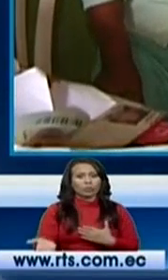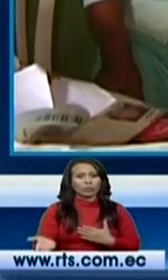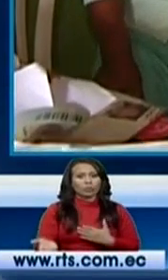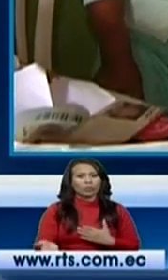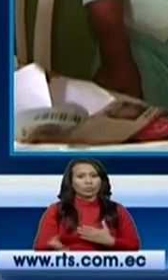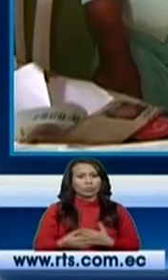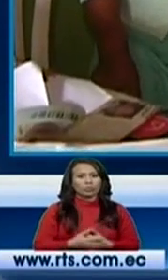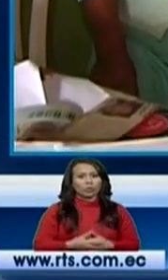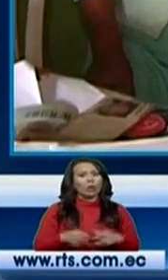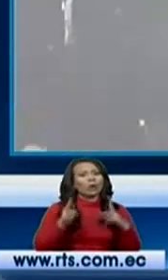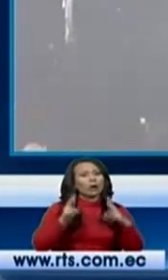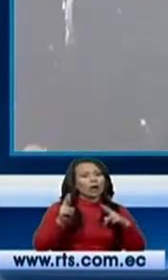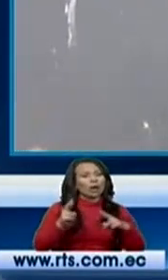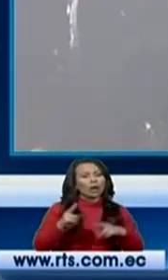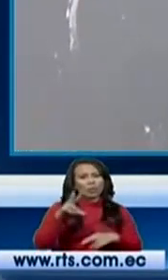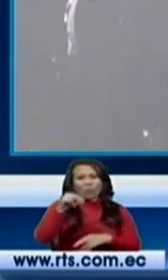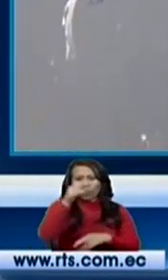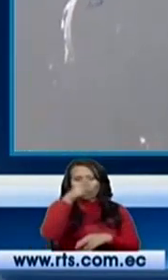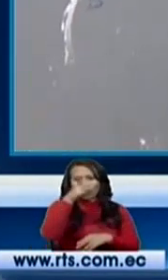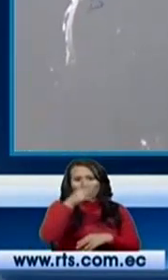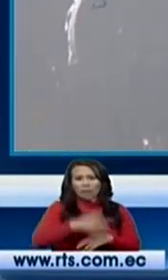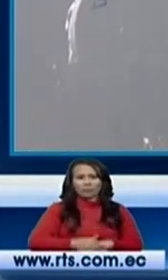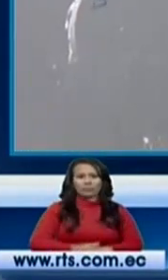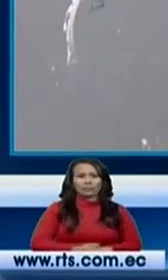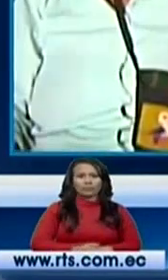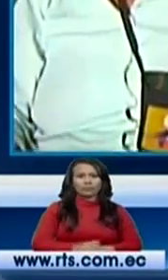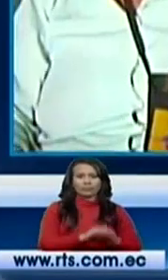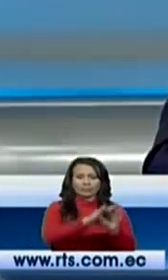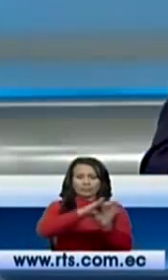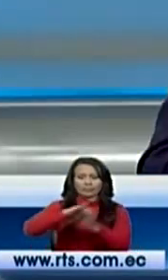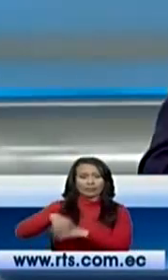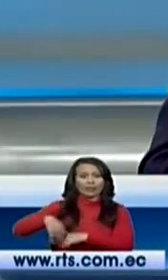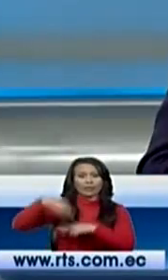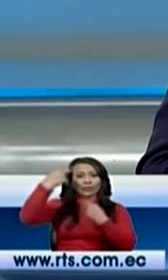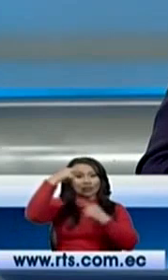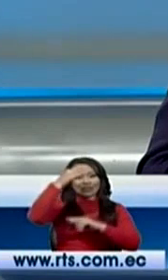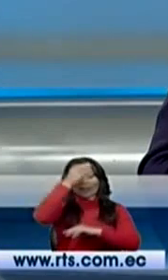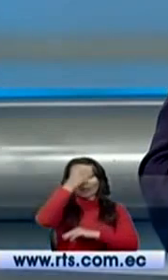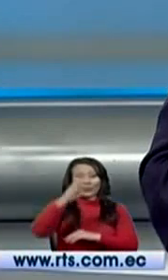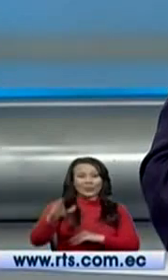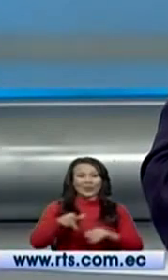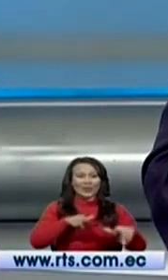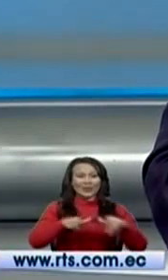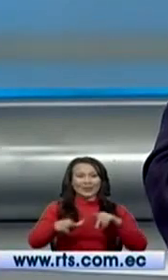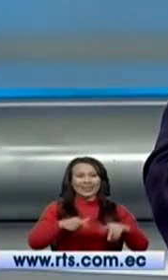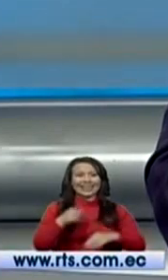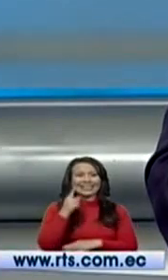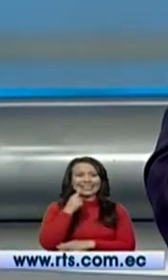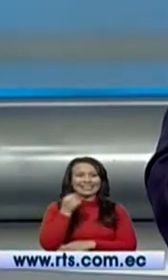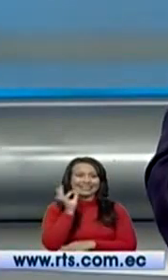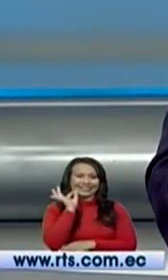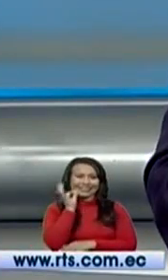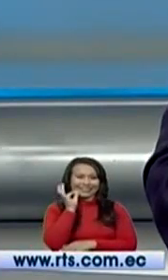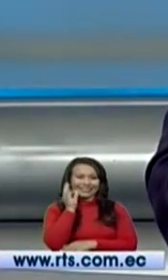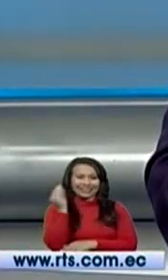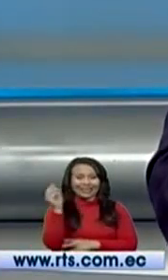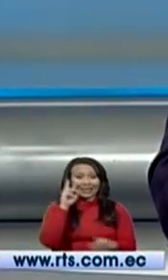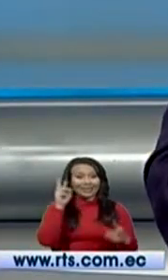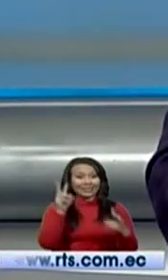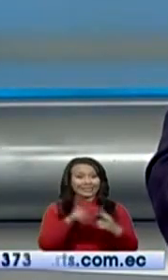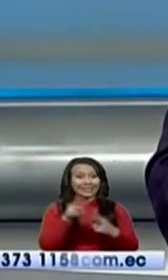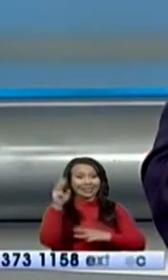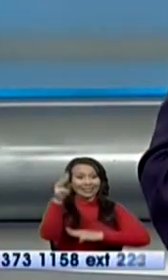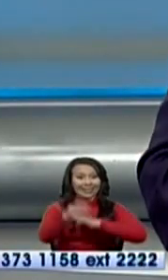chistosos esta vez. Nuestra nota intercultural nos lleva a conocer una de las delicias más conocidas en el mundo